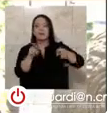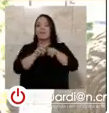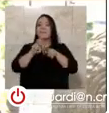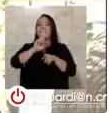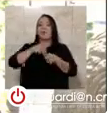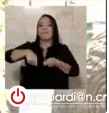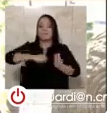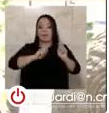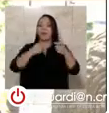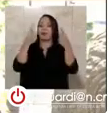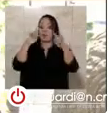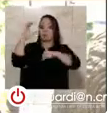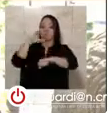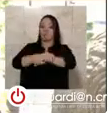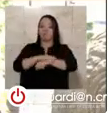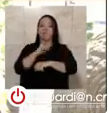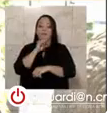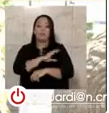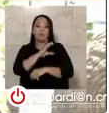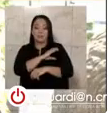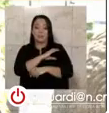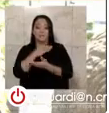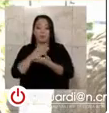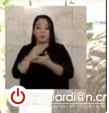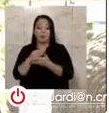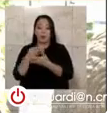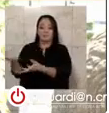a través de la Policía de Fronteras 100 kilos de